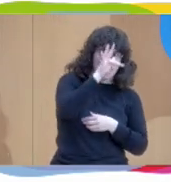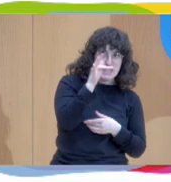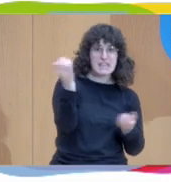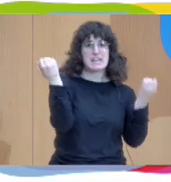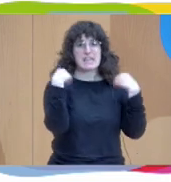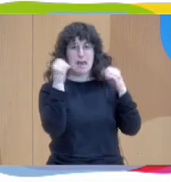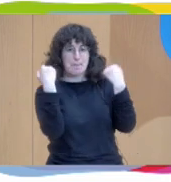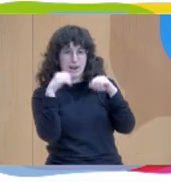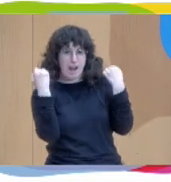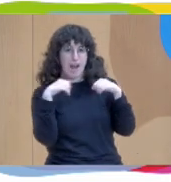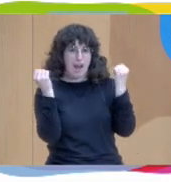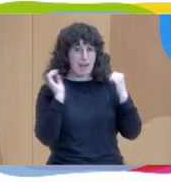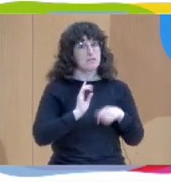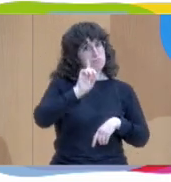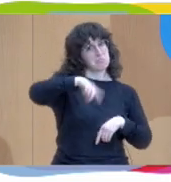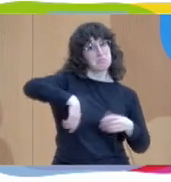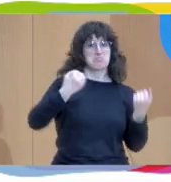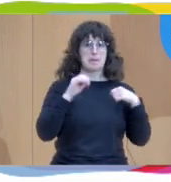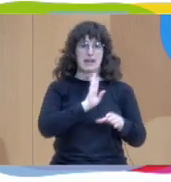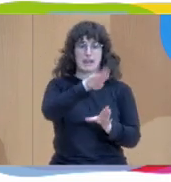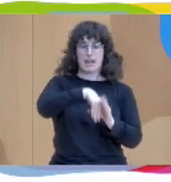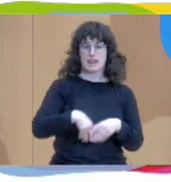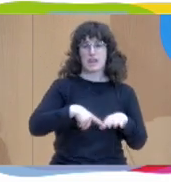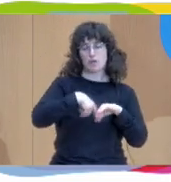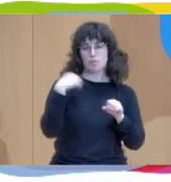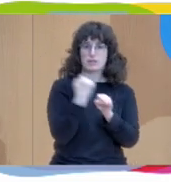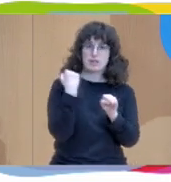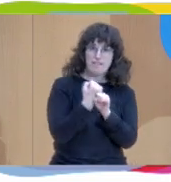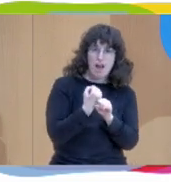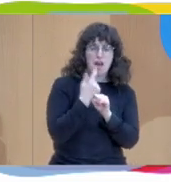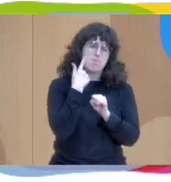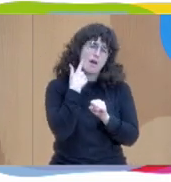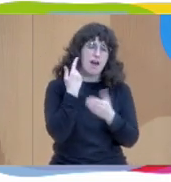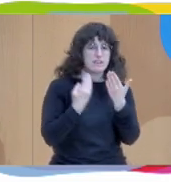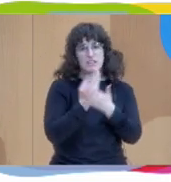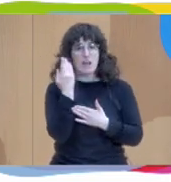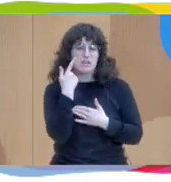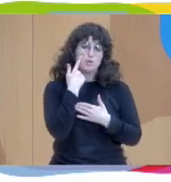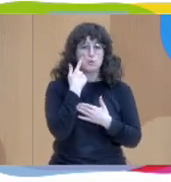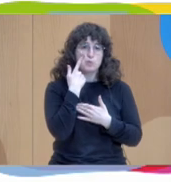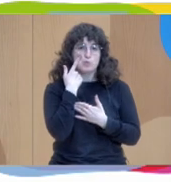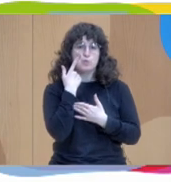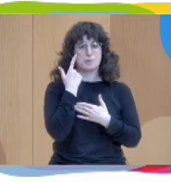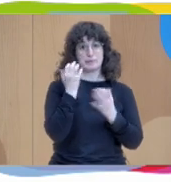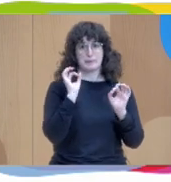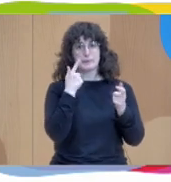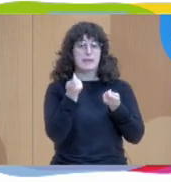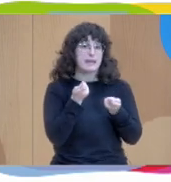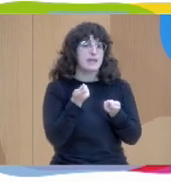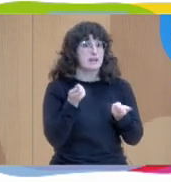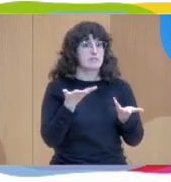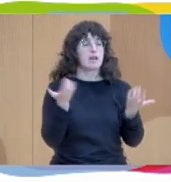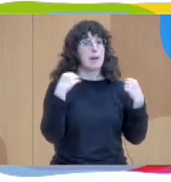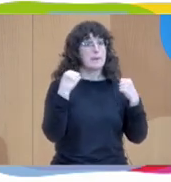habido prácticas en los puestos de trabajo y sesiones de supervisión destacar también que para la práctica en los puestos de trabajo se han